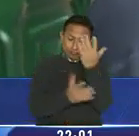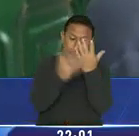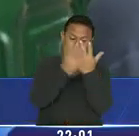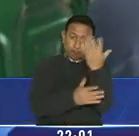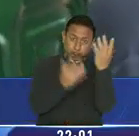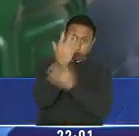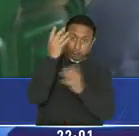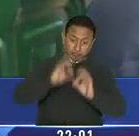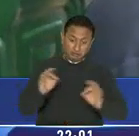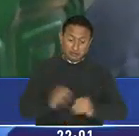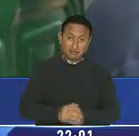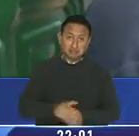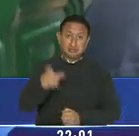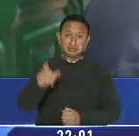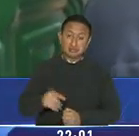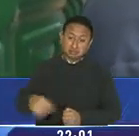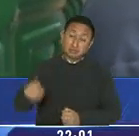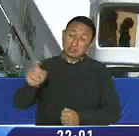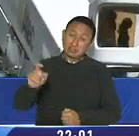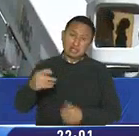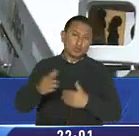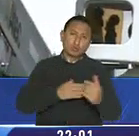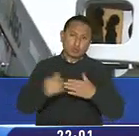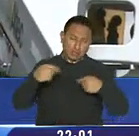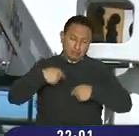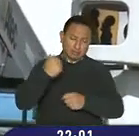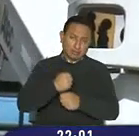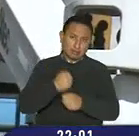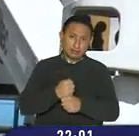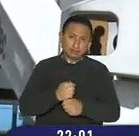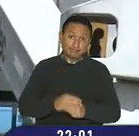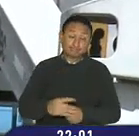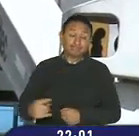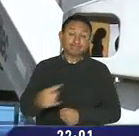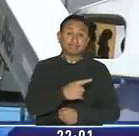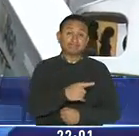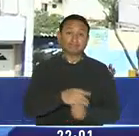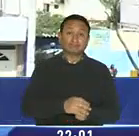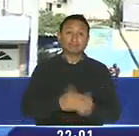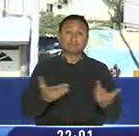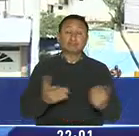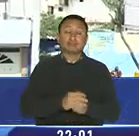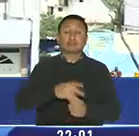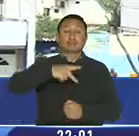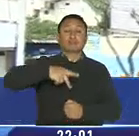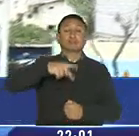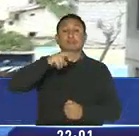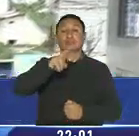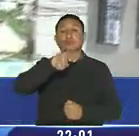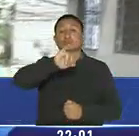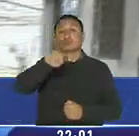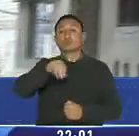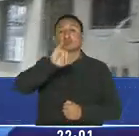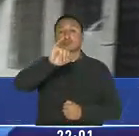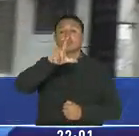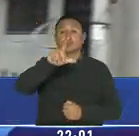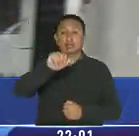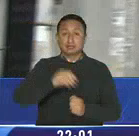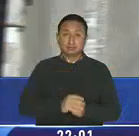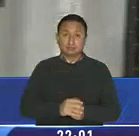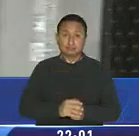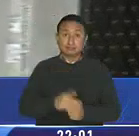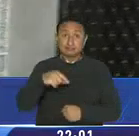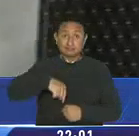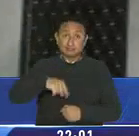lo peor que trabajan a uno así nomás por la necesidad. El infortunado ayudante era oriundo de Pujilí. El destino no le dejó ni